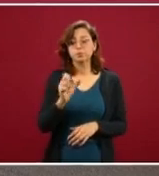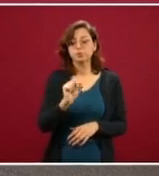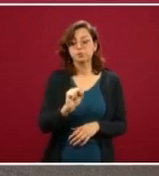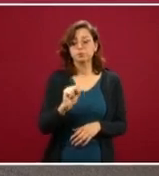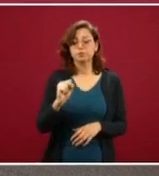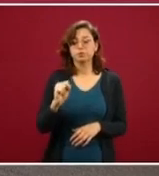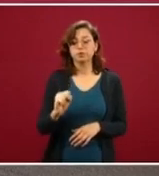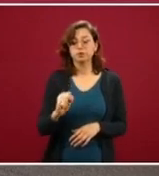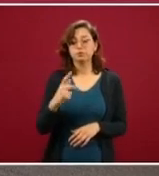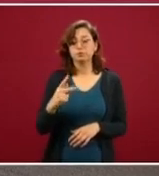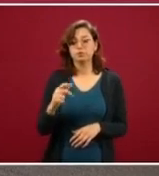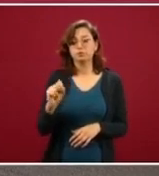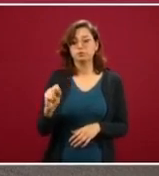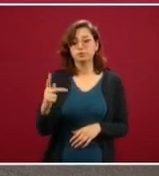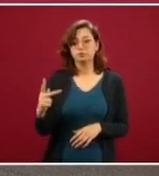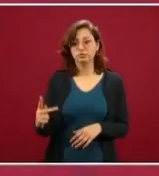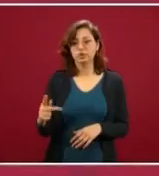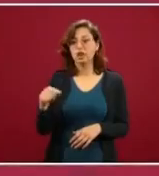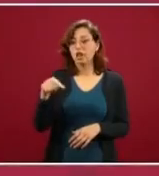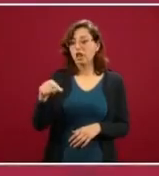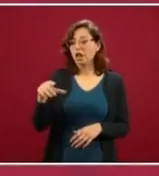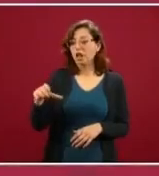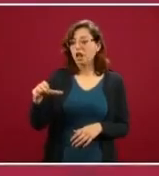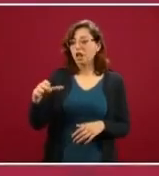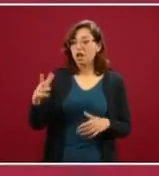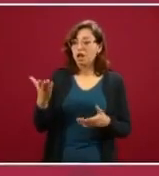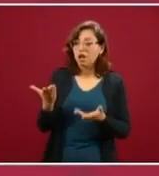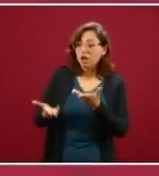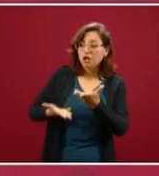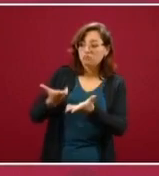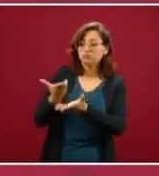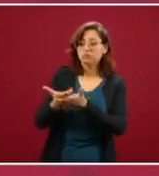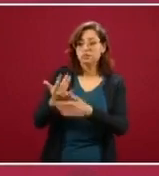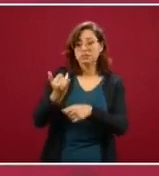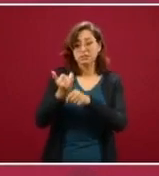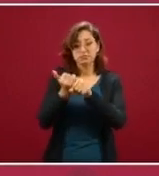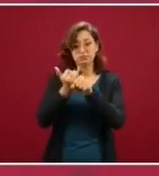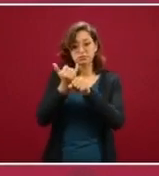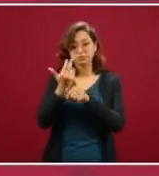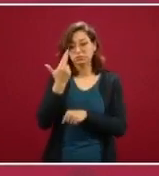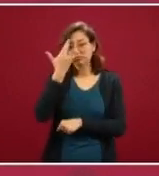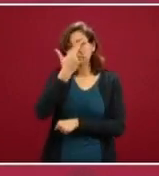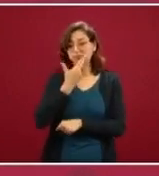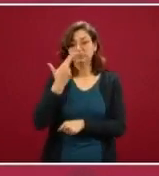Pública actual que me haga una revisión